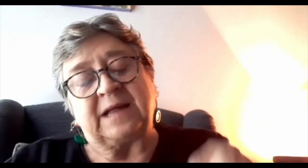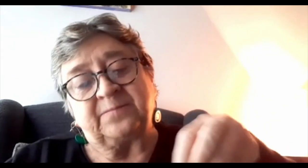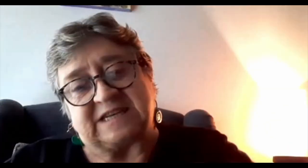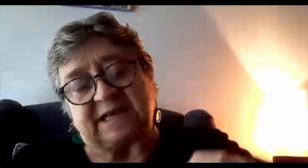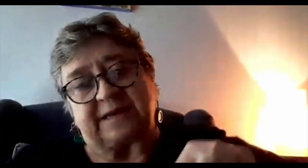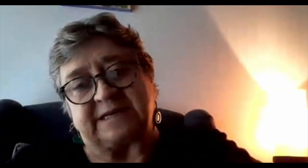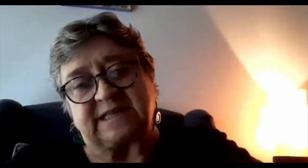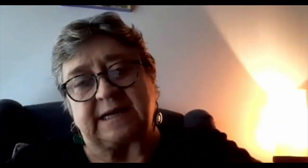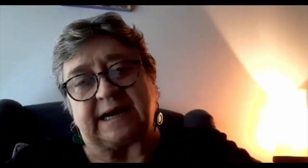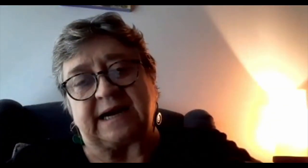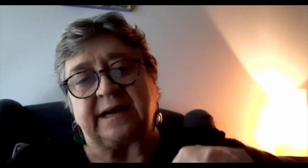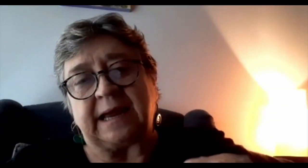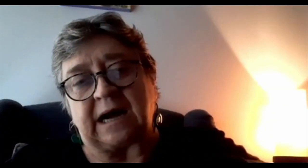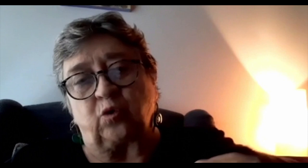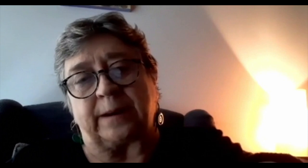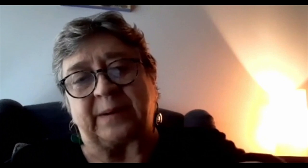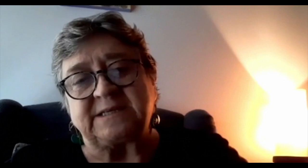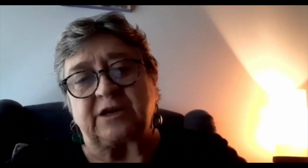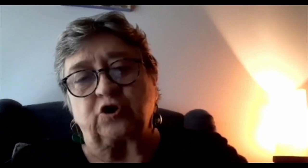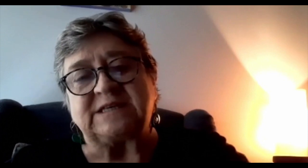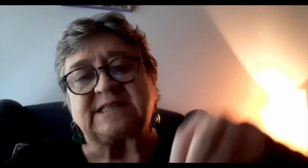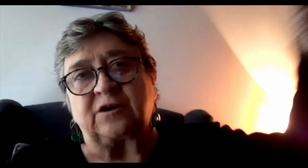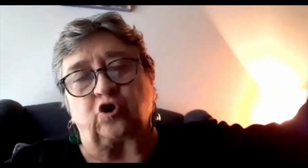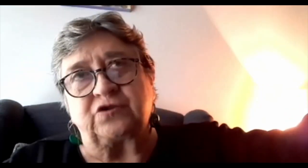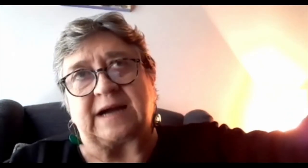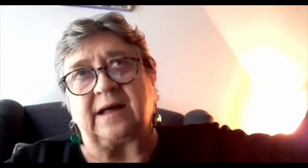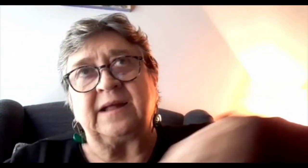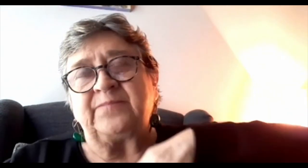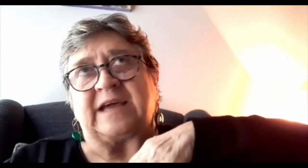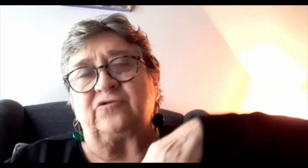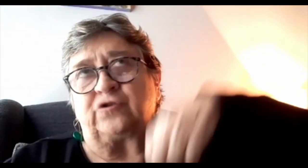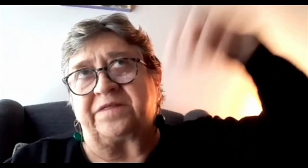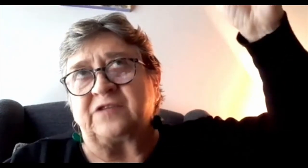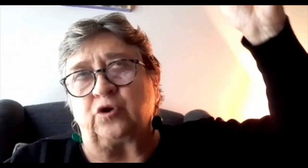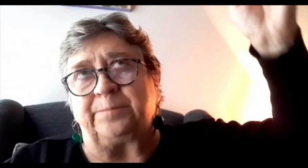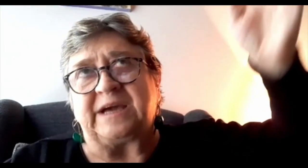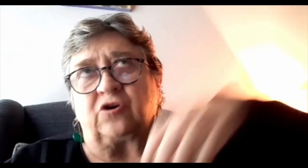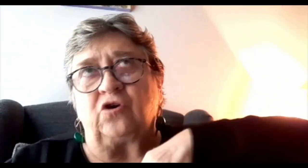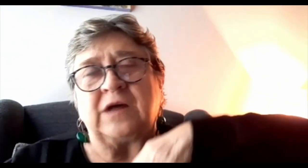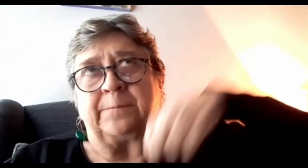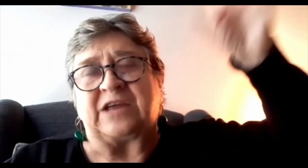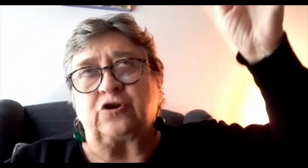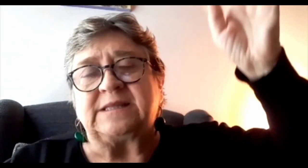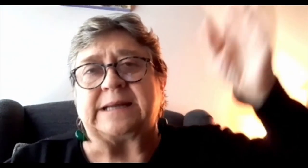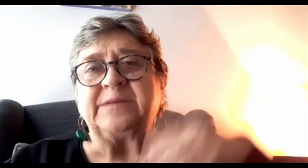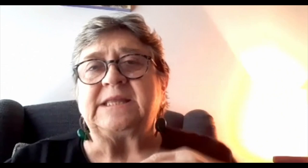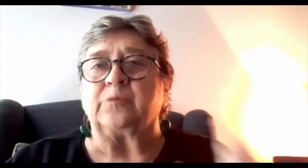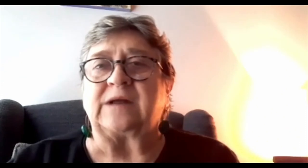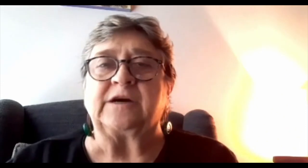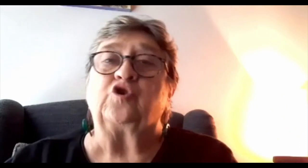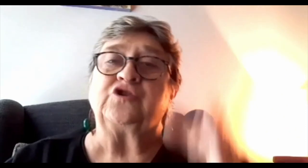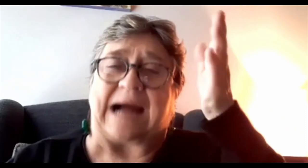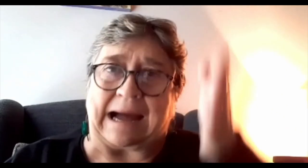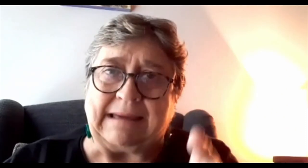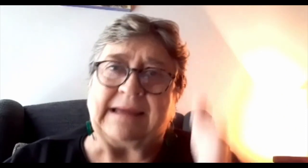porque de ser Quiénes declaran a Cuba país terrorista en contra de ciento y pico mayoritariamente